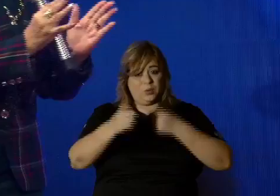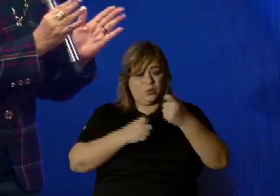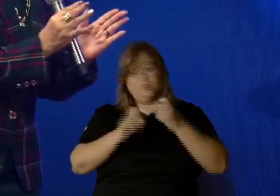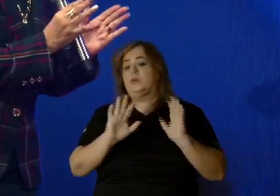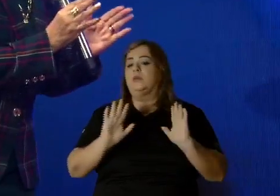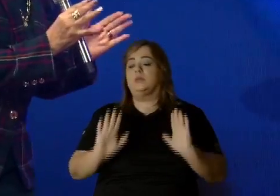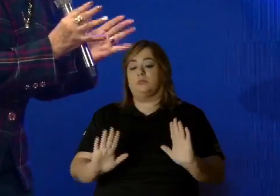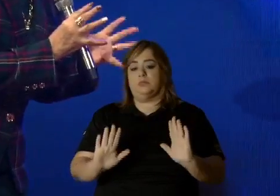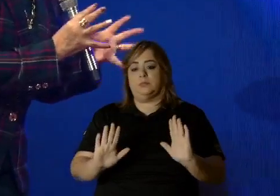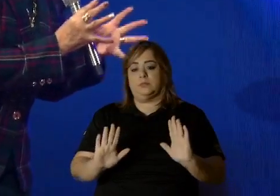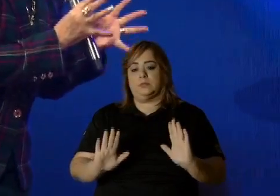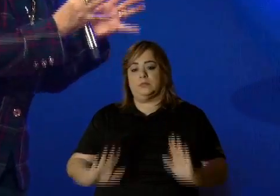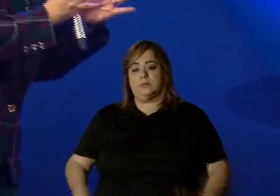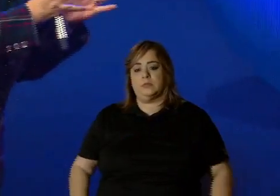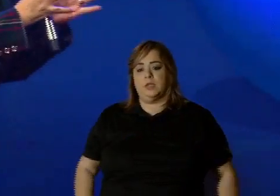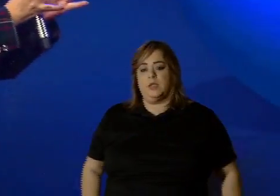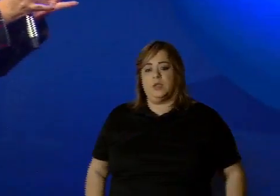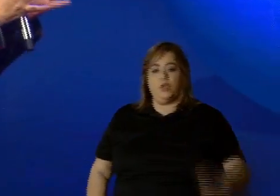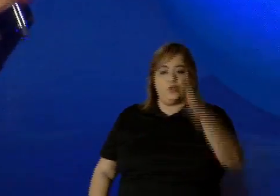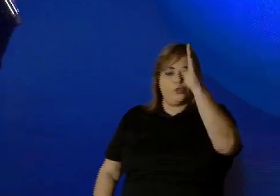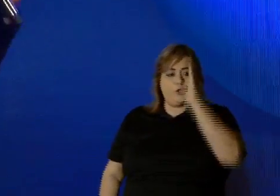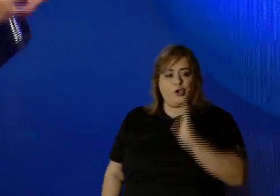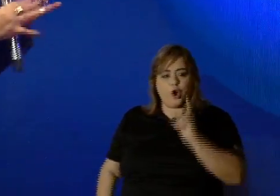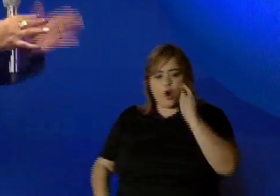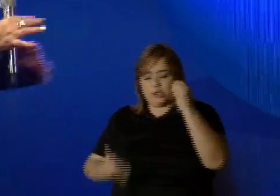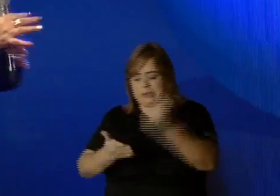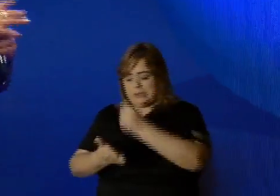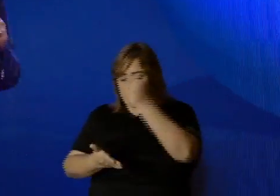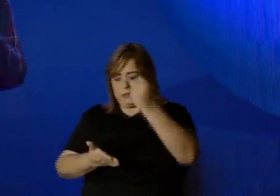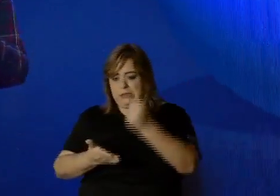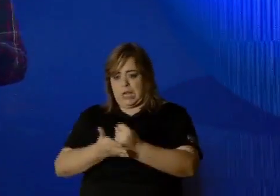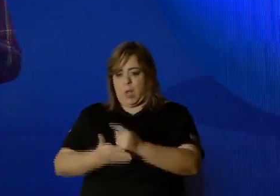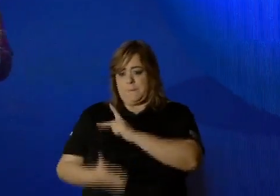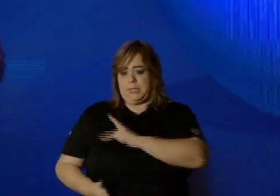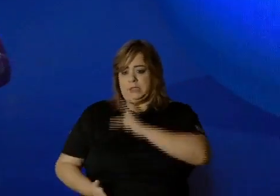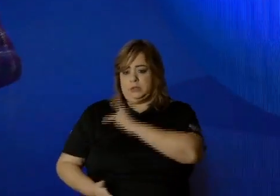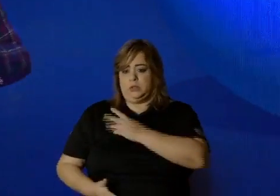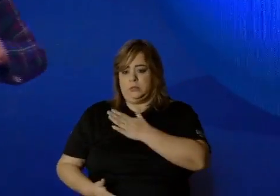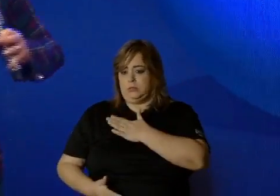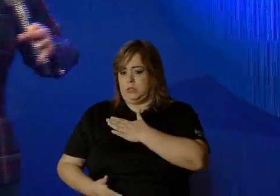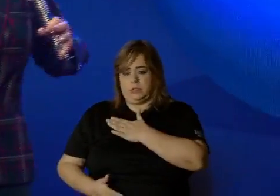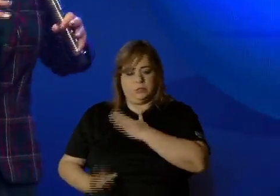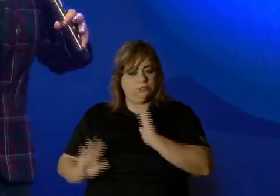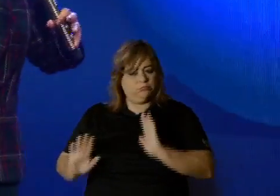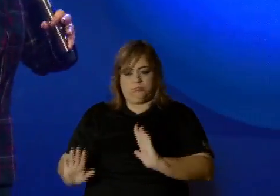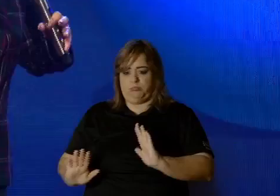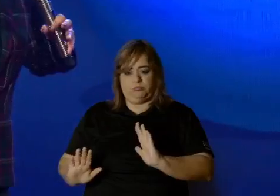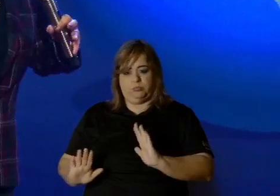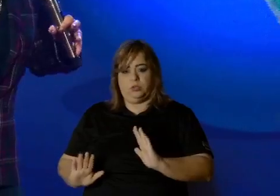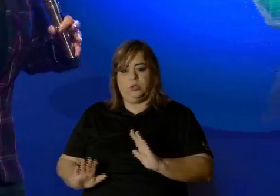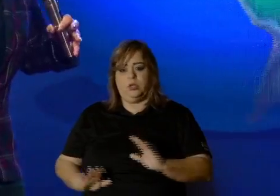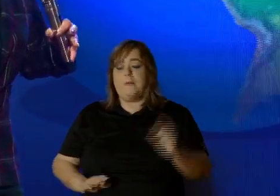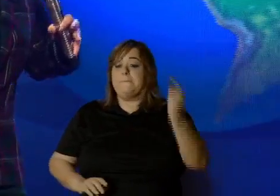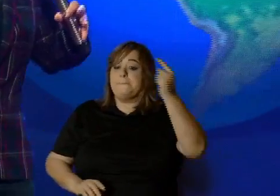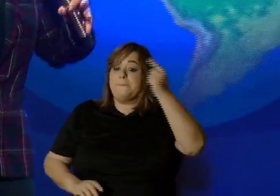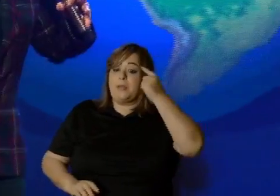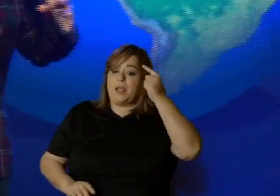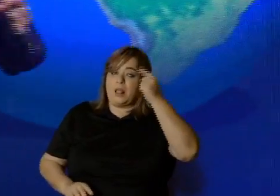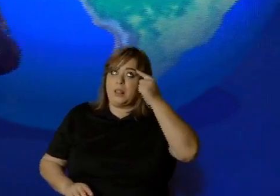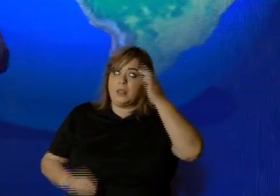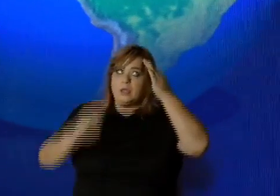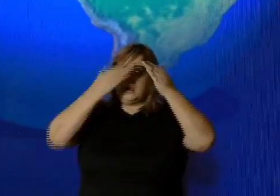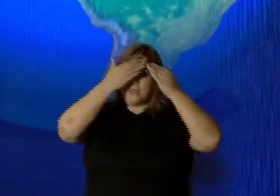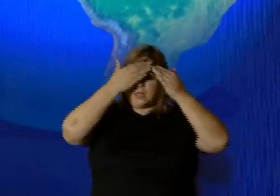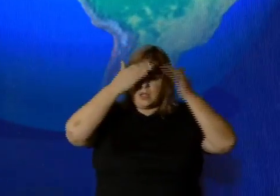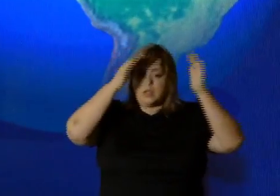Dios en una teología suya personal. Usted tiene que tener la mentalidad abierta.